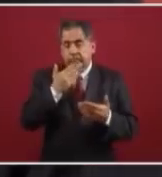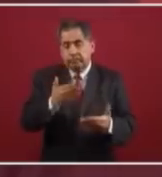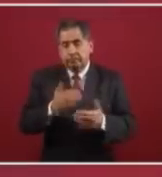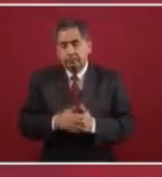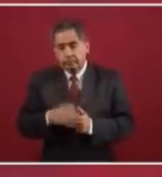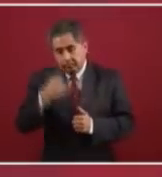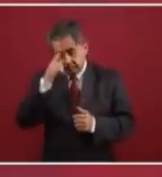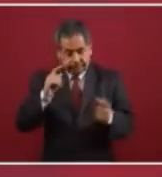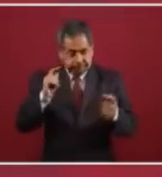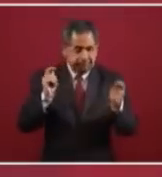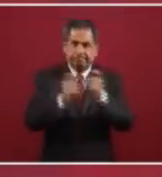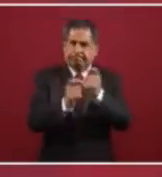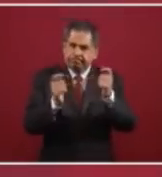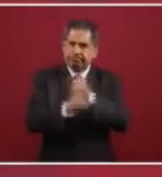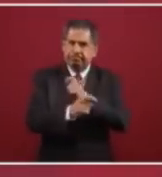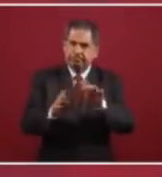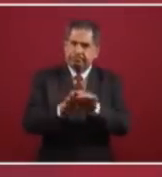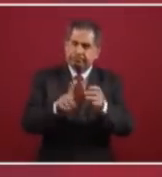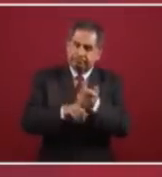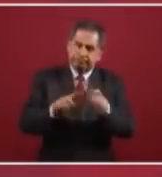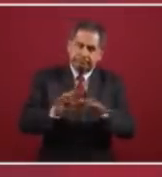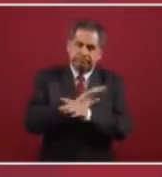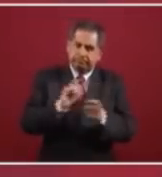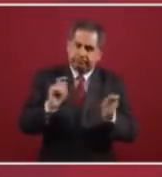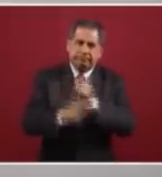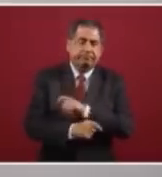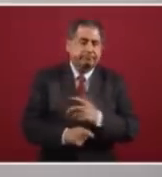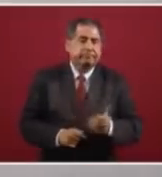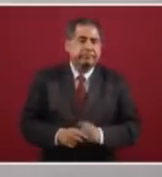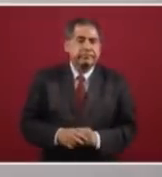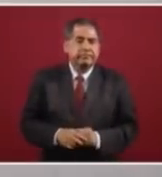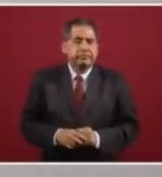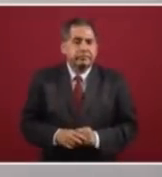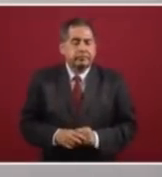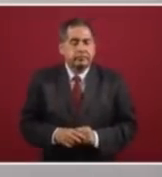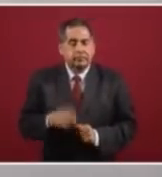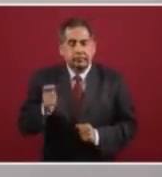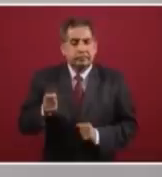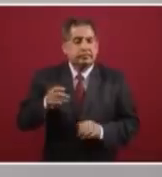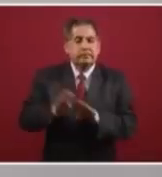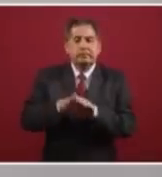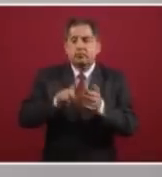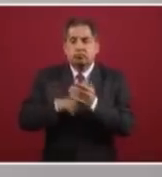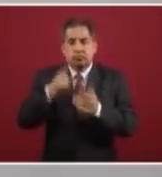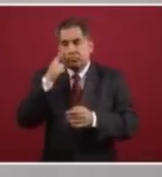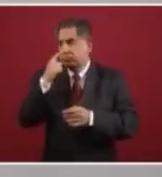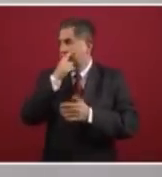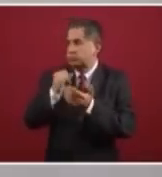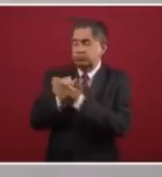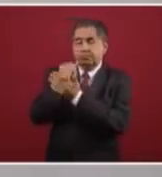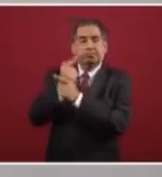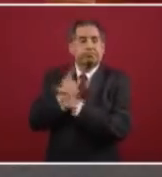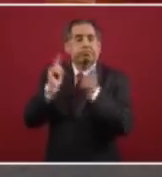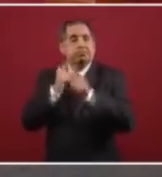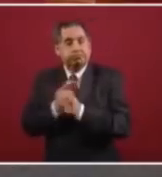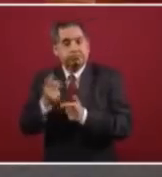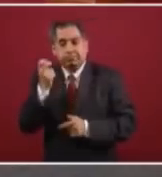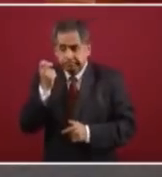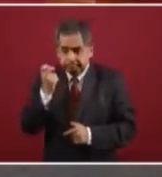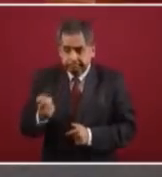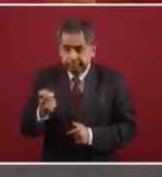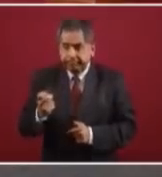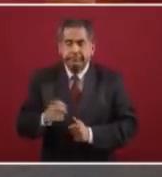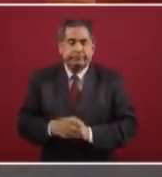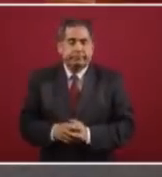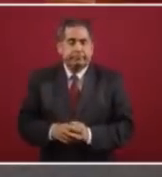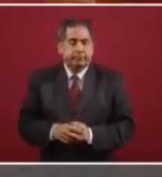en la transformación por los cauces democráticos.